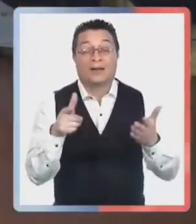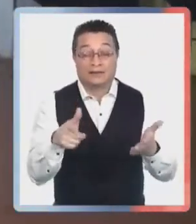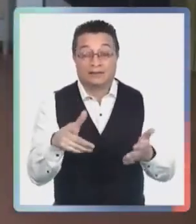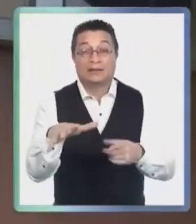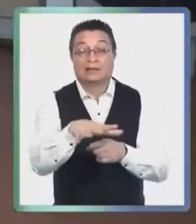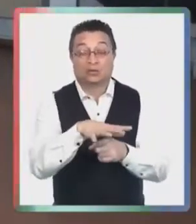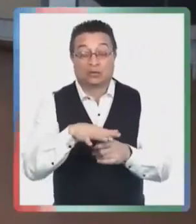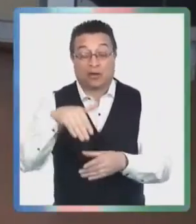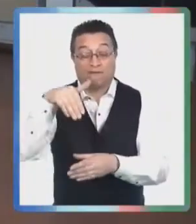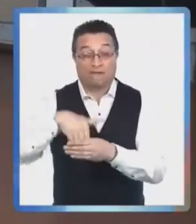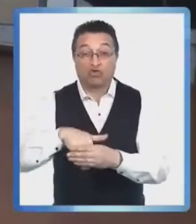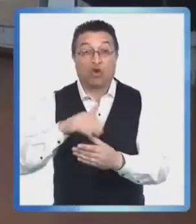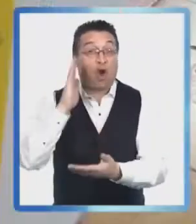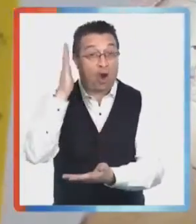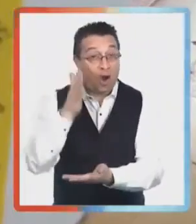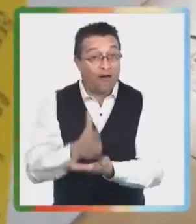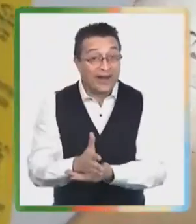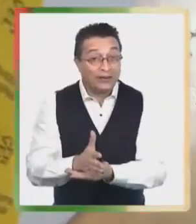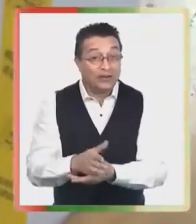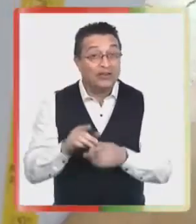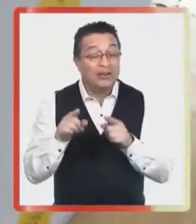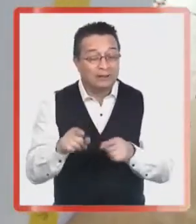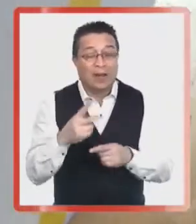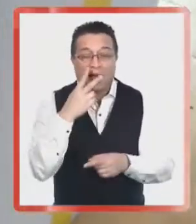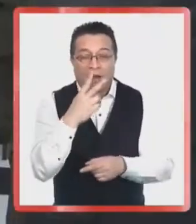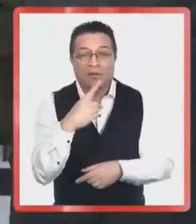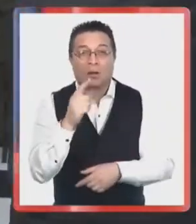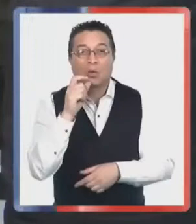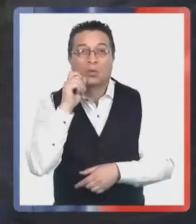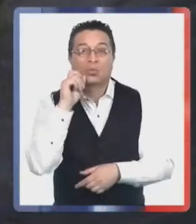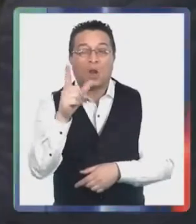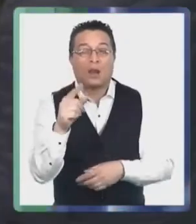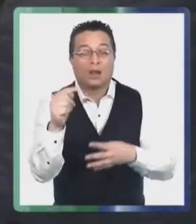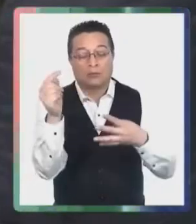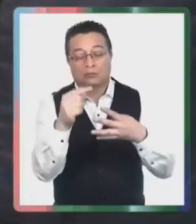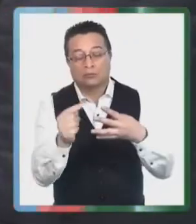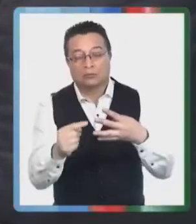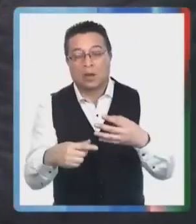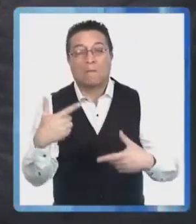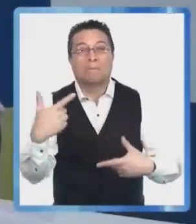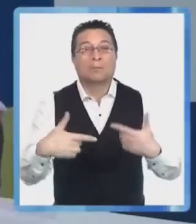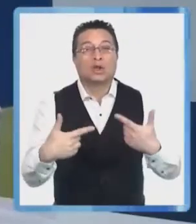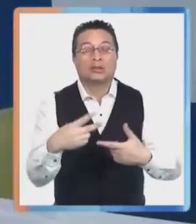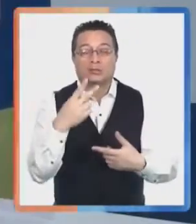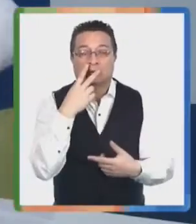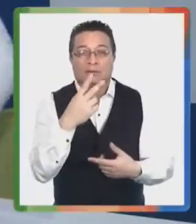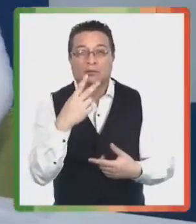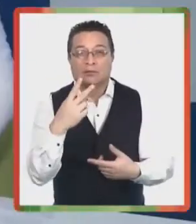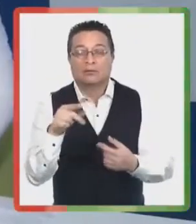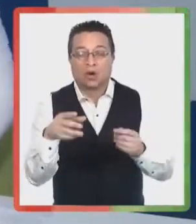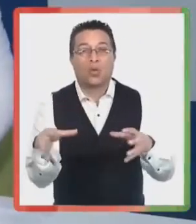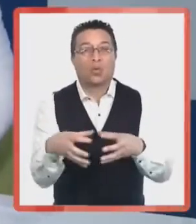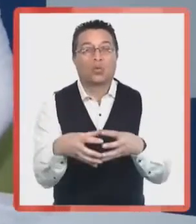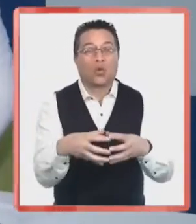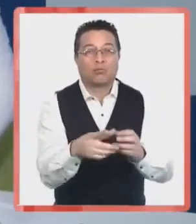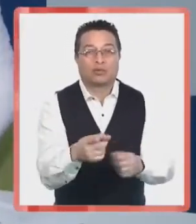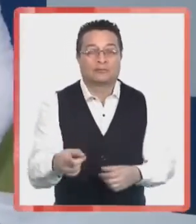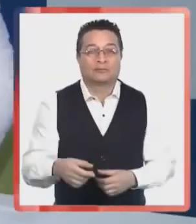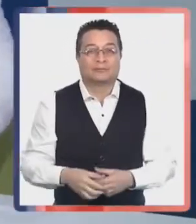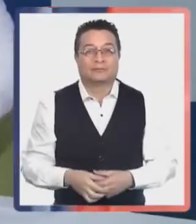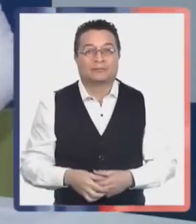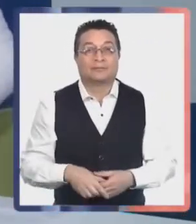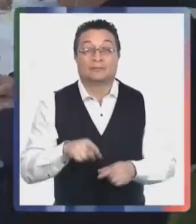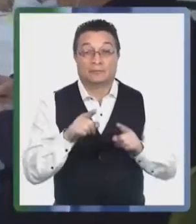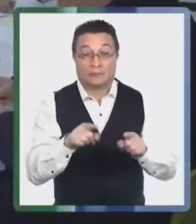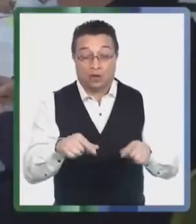de voto obligatorio, hay que ver cuál es la composición en términos políticos también de estos grupos. Muchos de